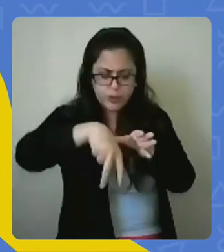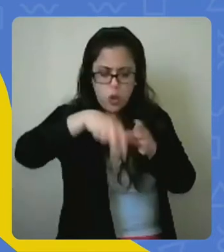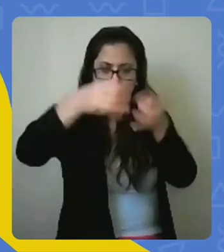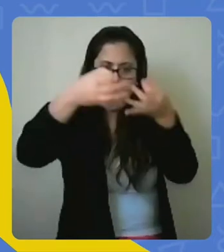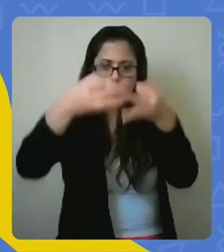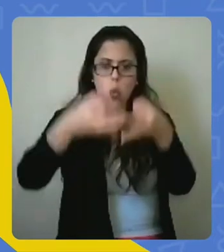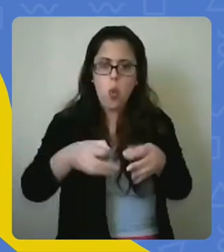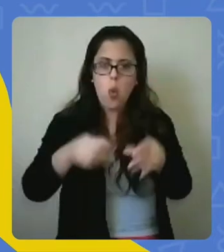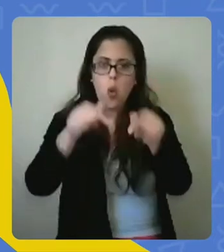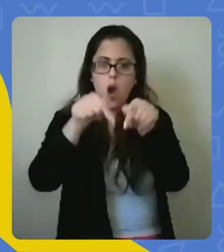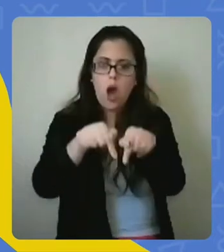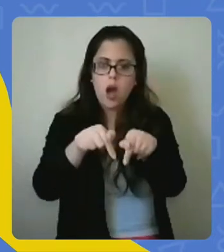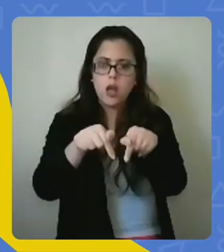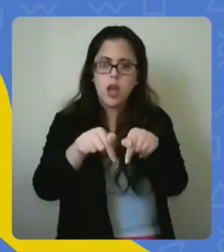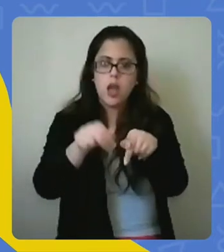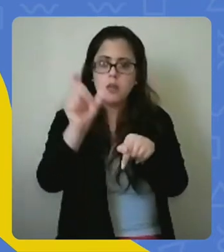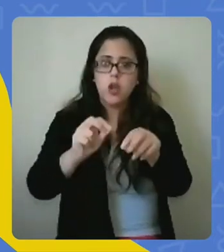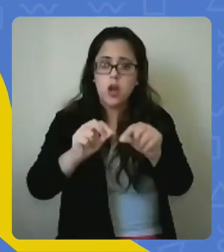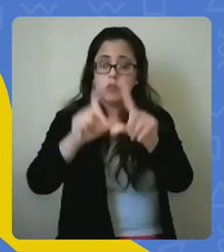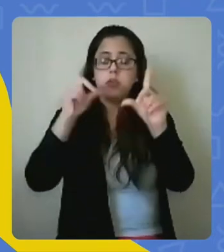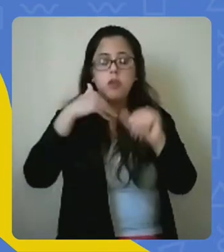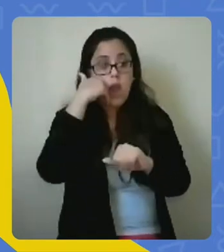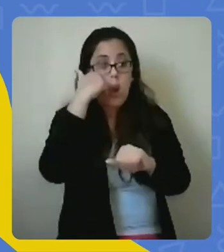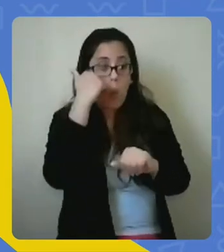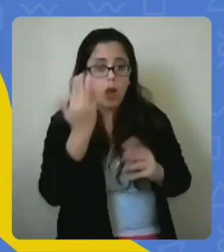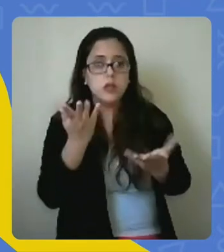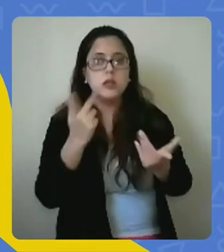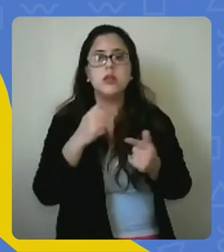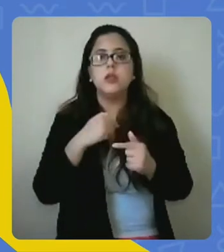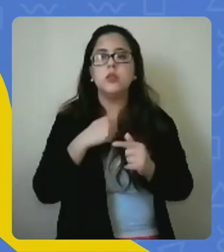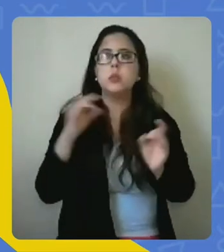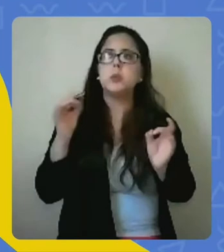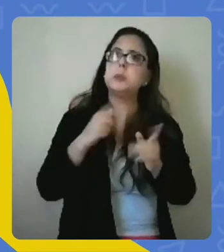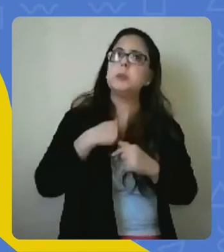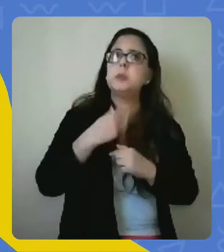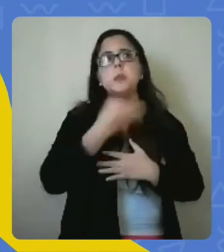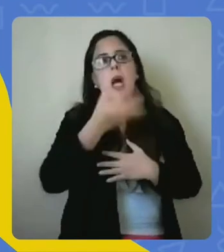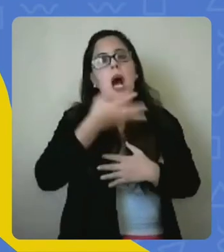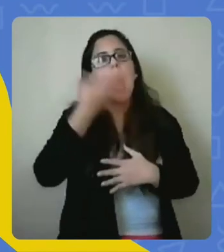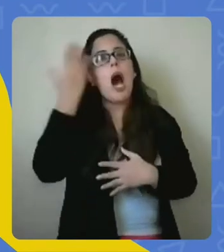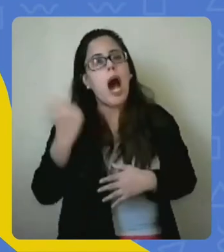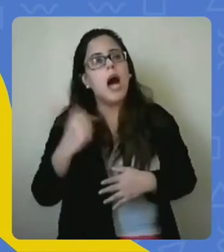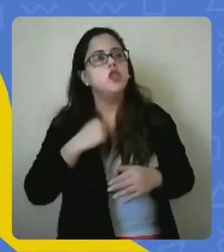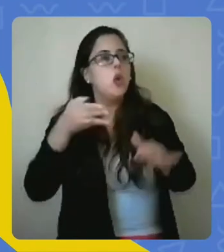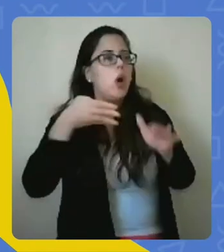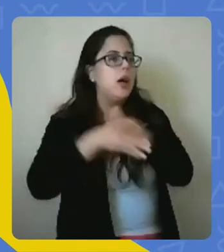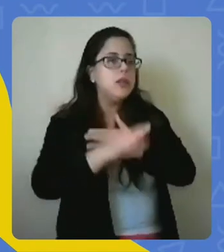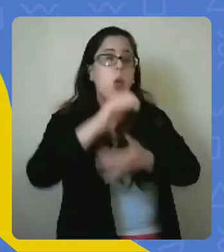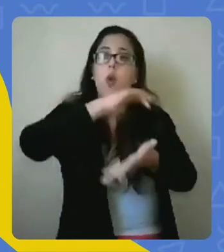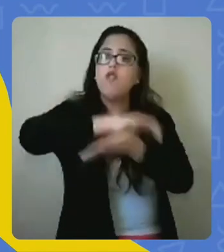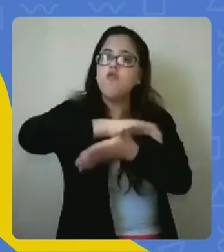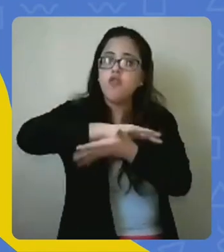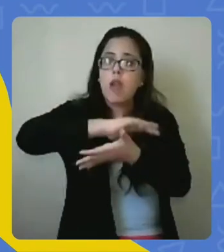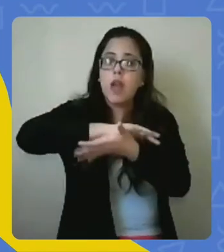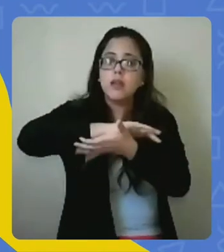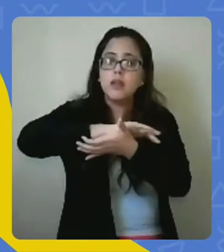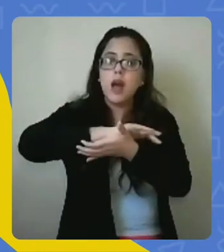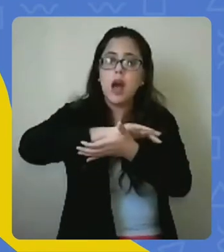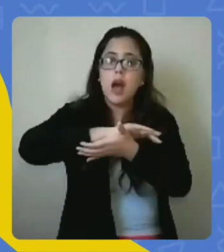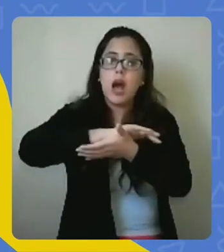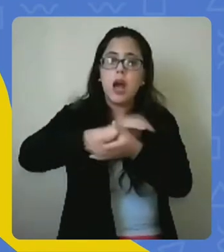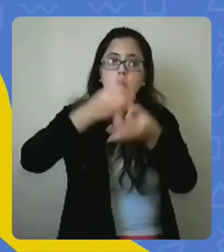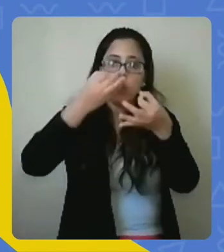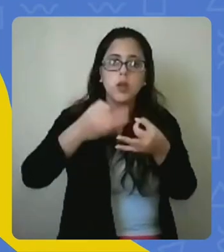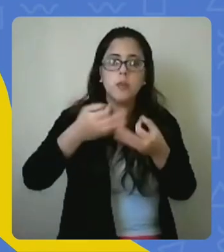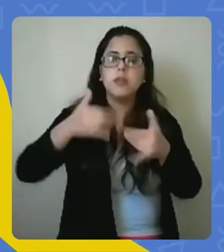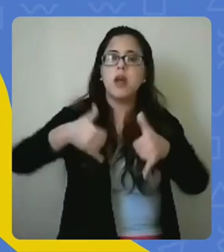que representa la vergüenza y yo quizás puedo decirles, una vez entré a una fiesta y se me rompió un taco y